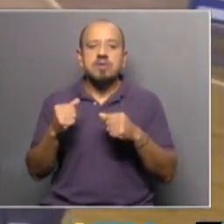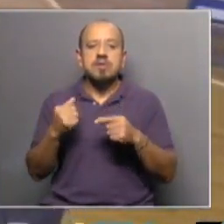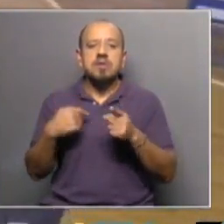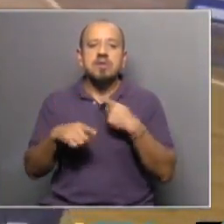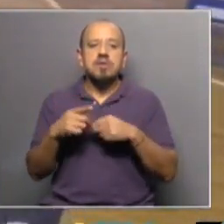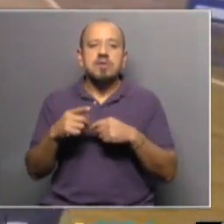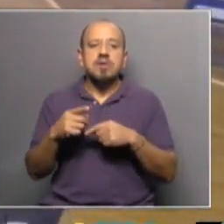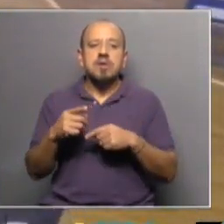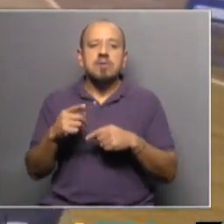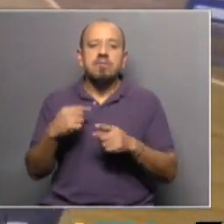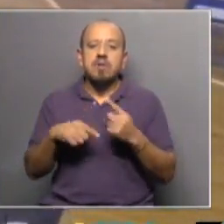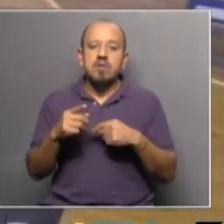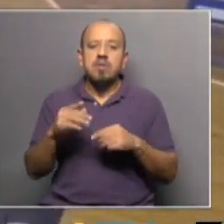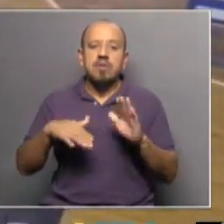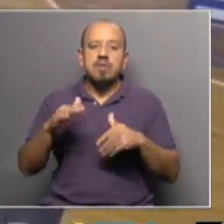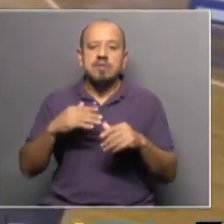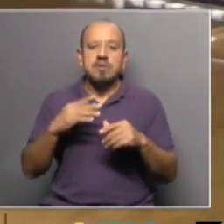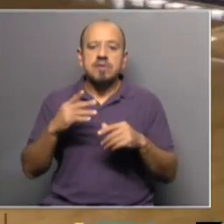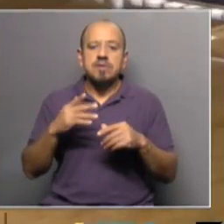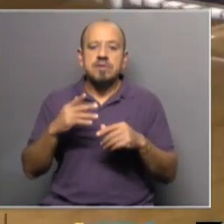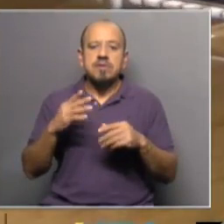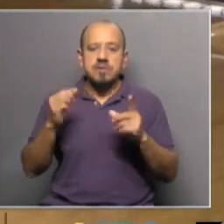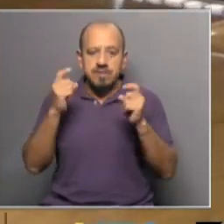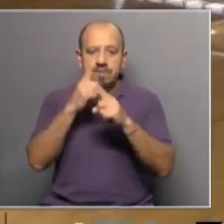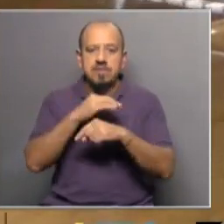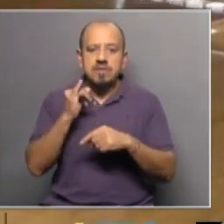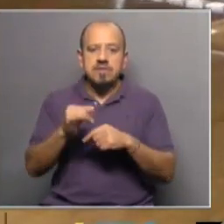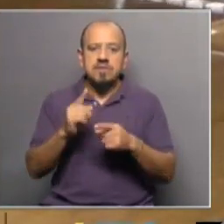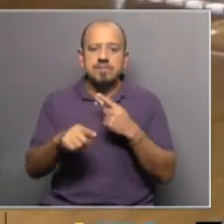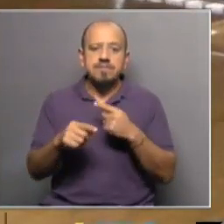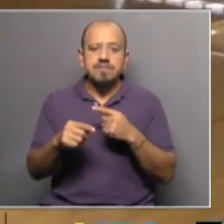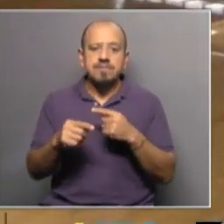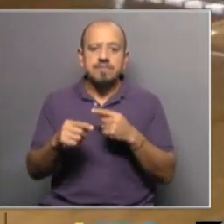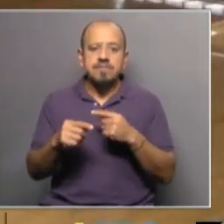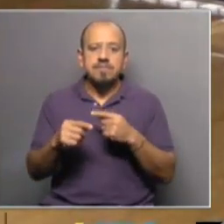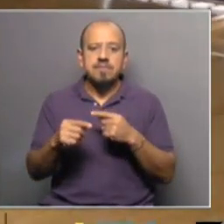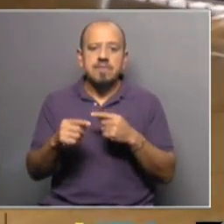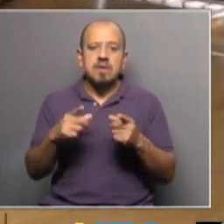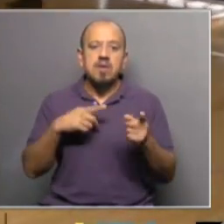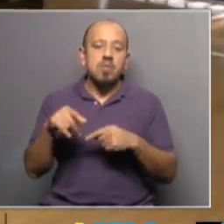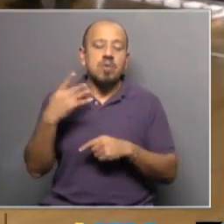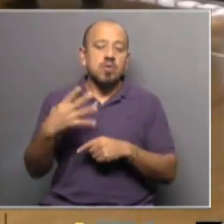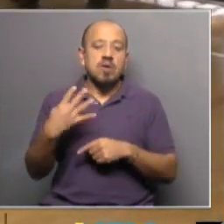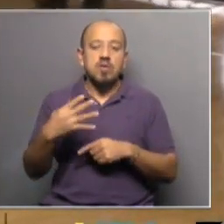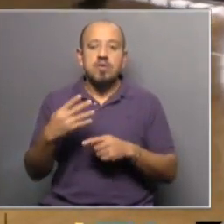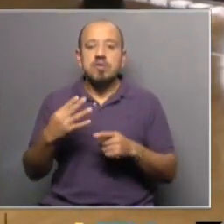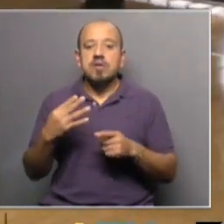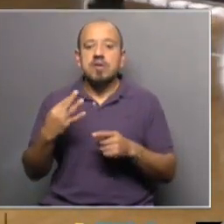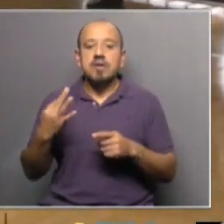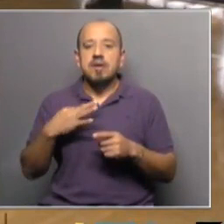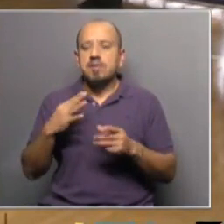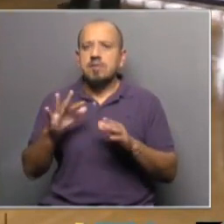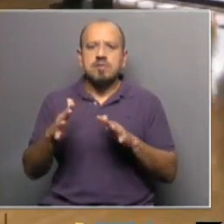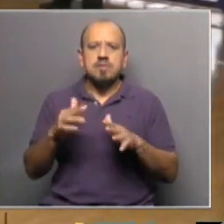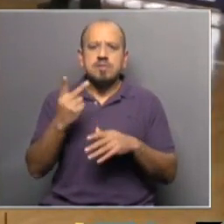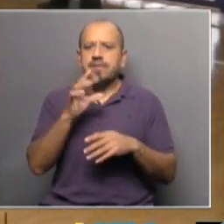Pero cuesta muchísimo más empezar más con, creo que en 2014 era bastante grande, yo creo que tenía 20